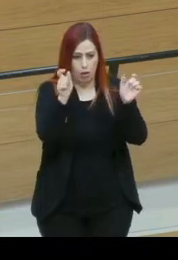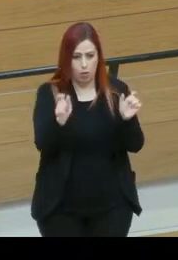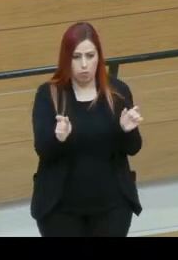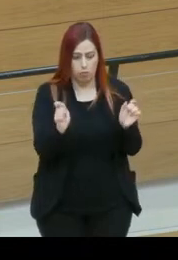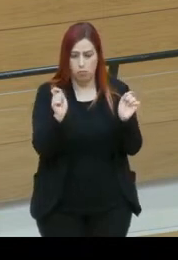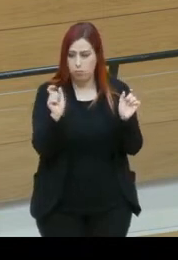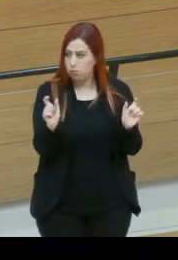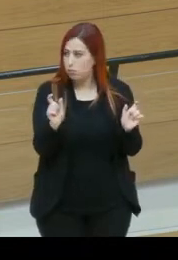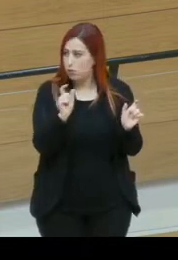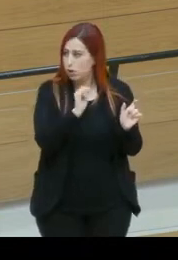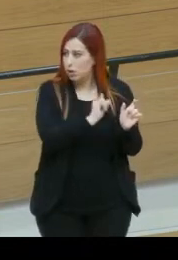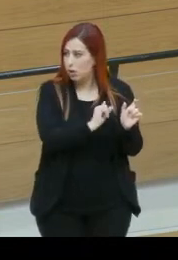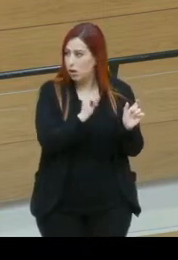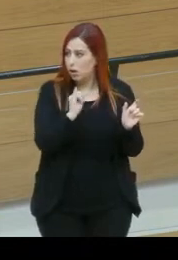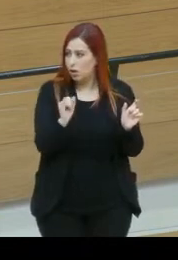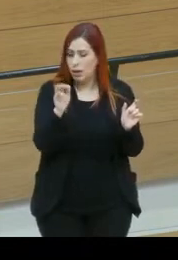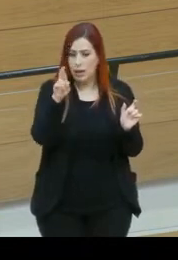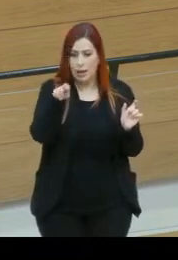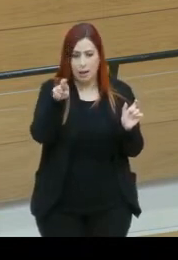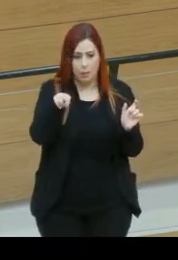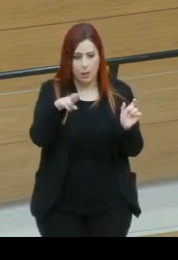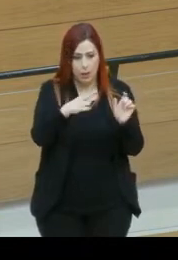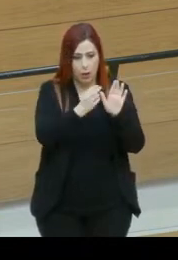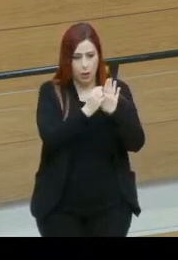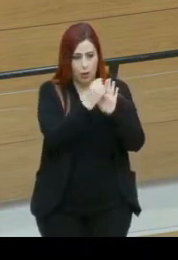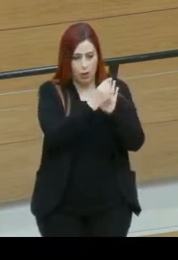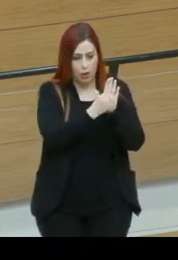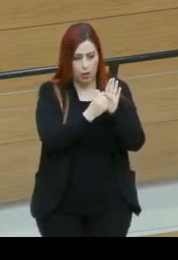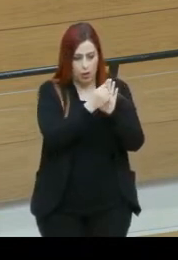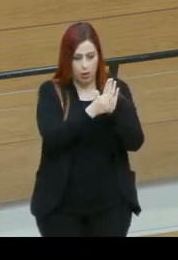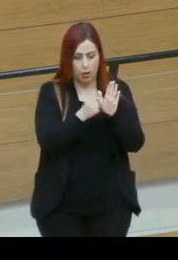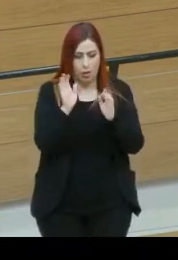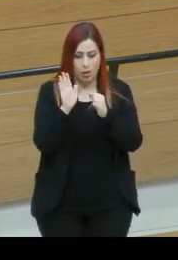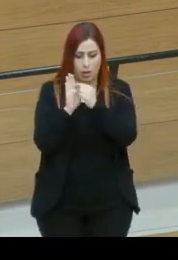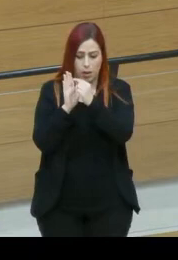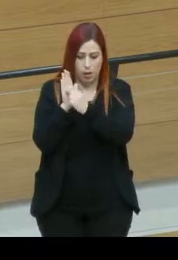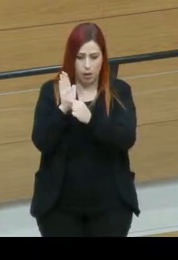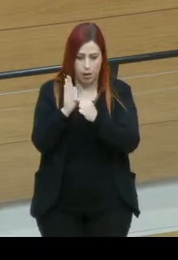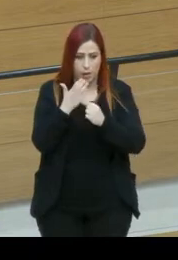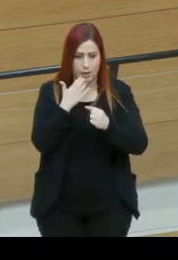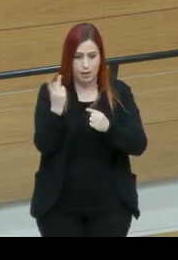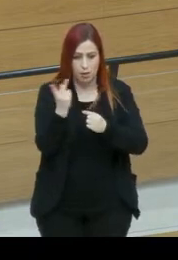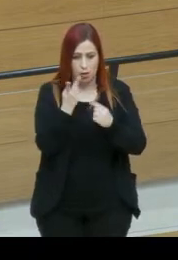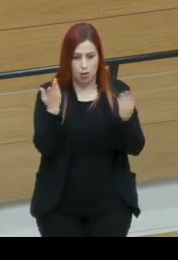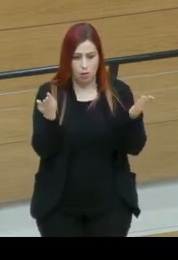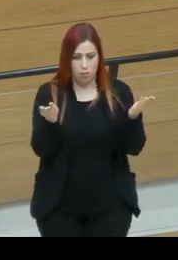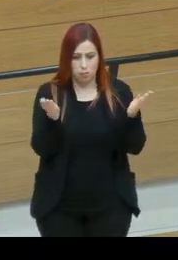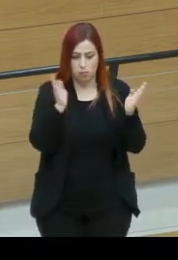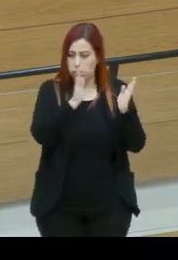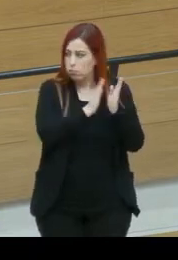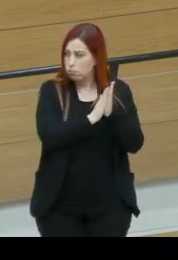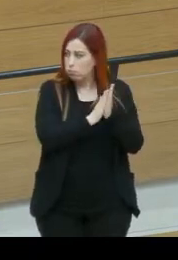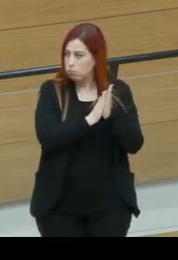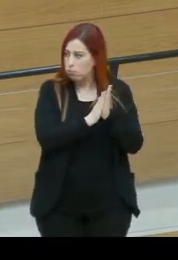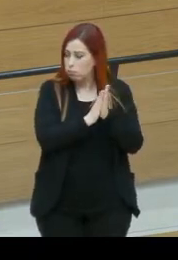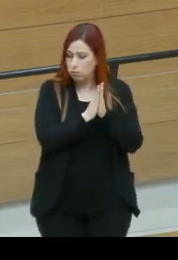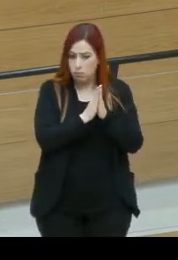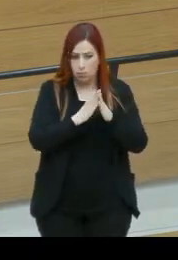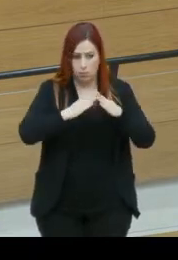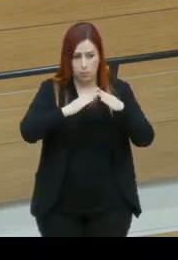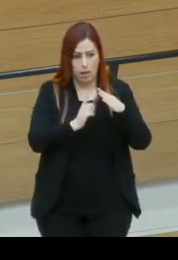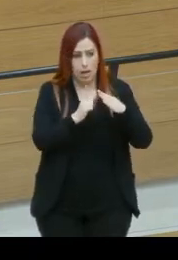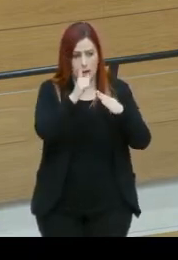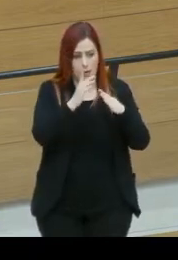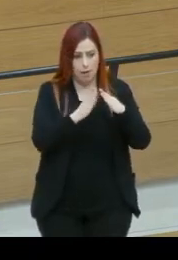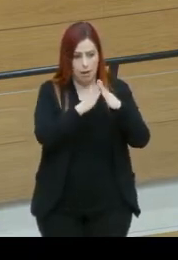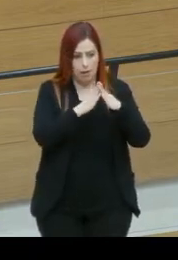ganchitos y muchas repeticiones de los pequeños hilos. Si nosotros solo enganchamos la primera parte del velcro, esta interacción